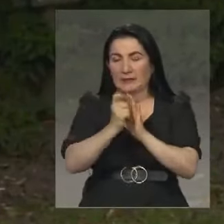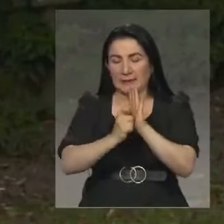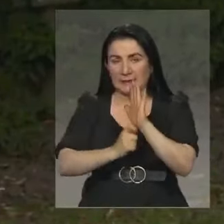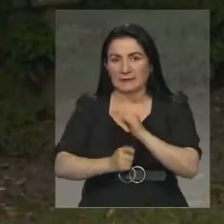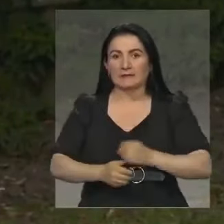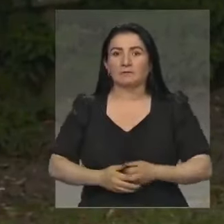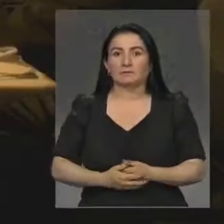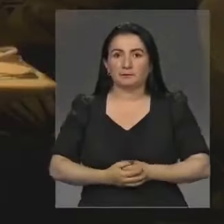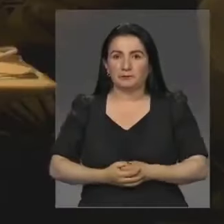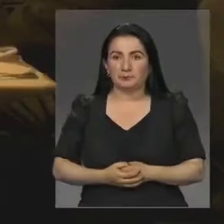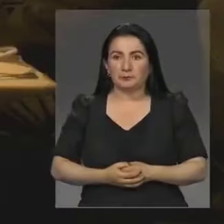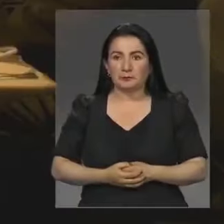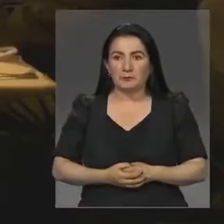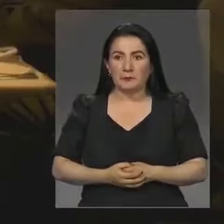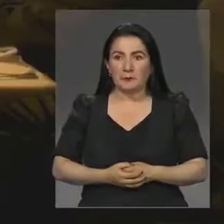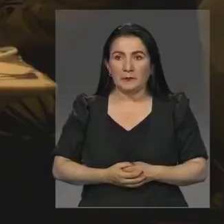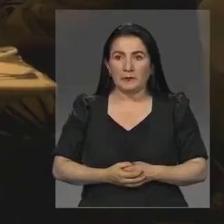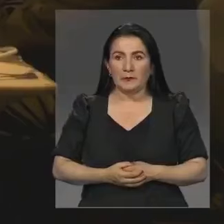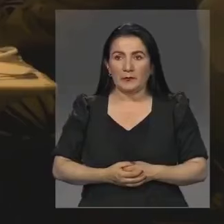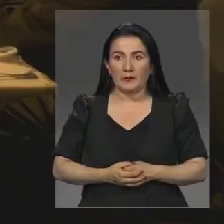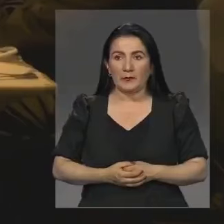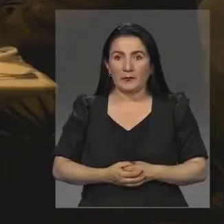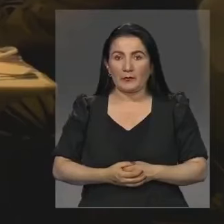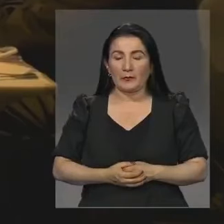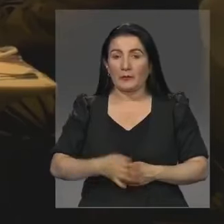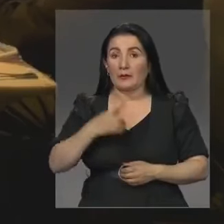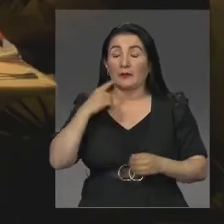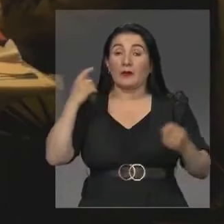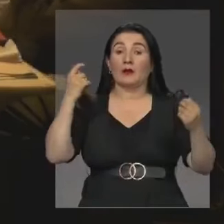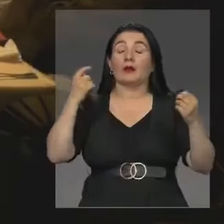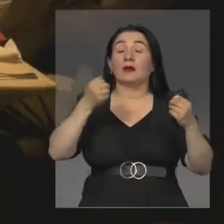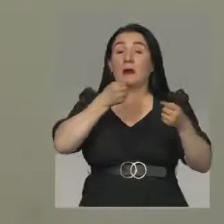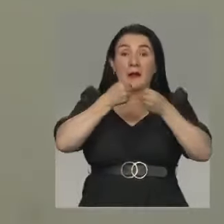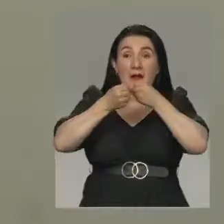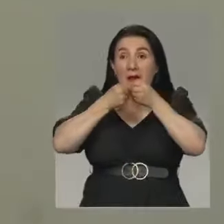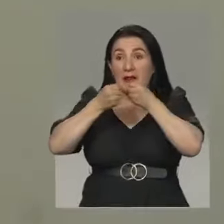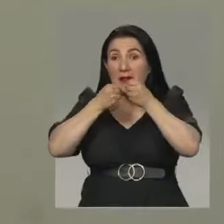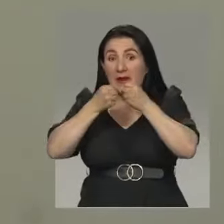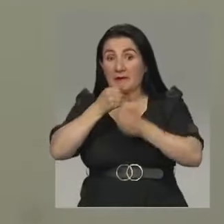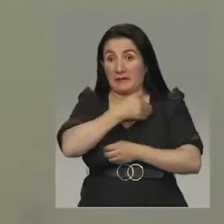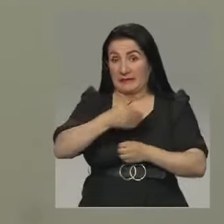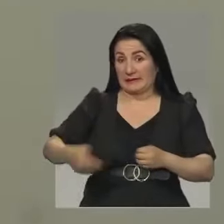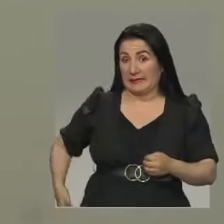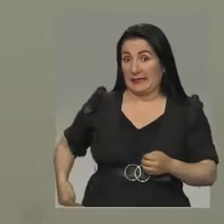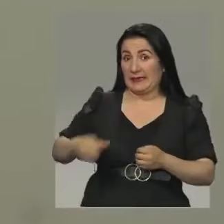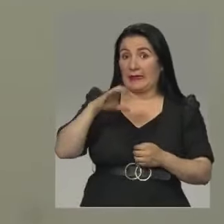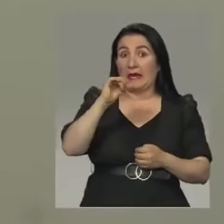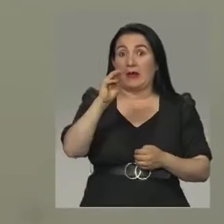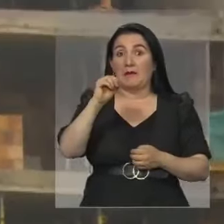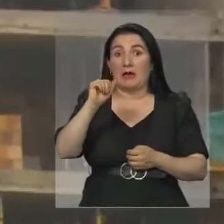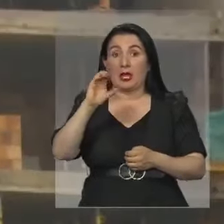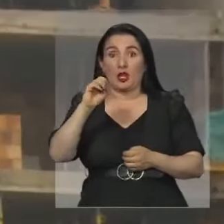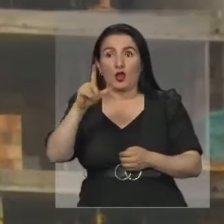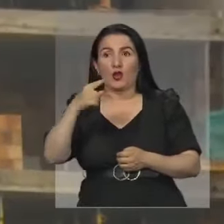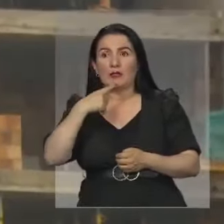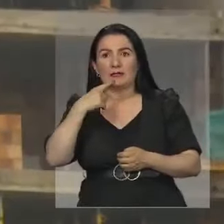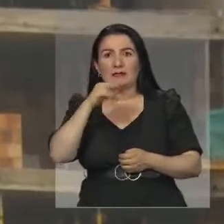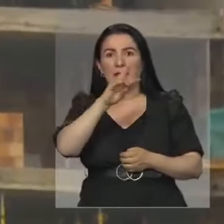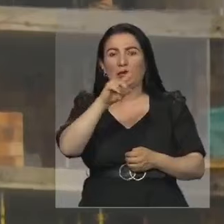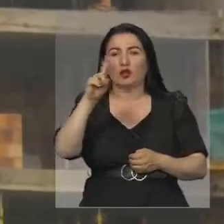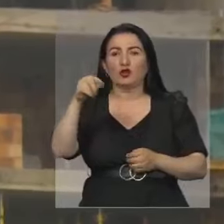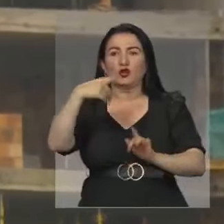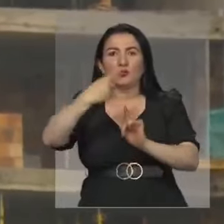detalles. Esto es muy importante. En rueda de prensa, el presidente de Camacol informó que ya van 21 meses seguidos a la baja